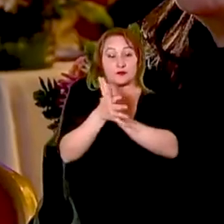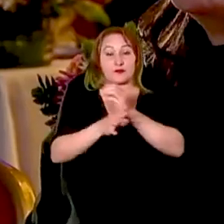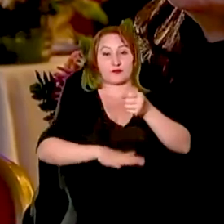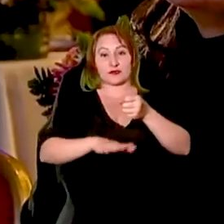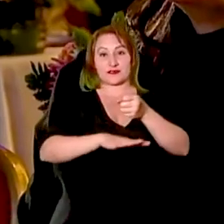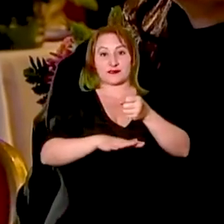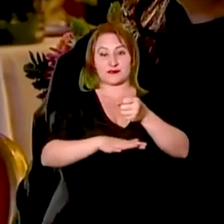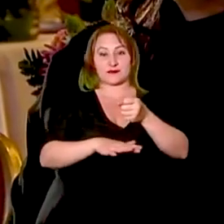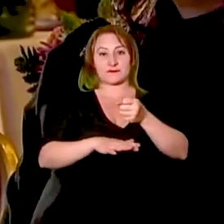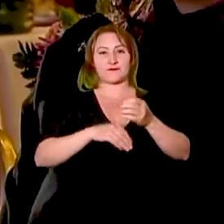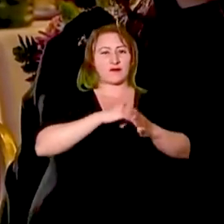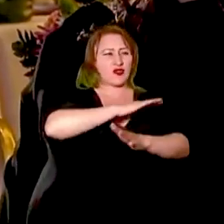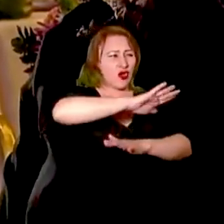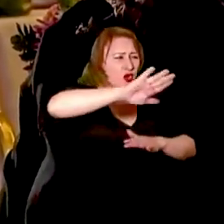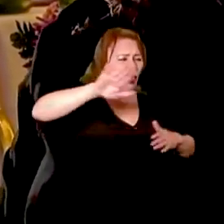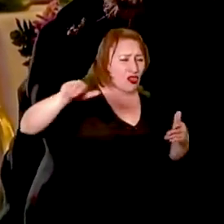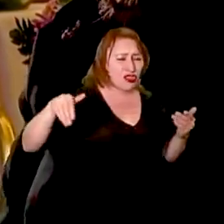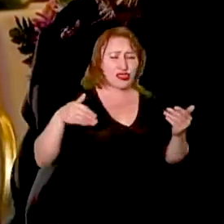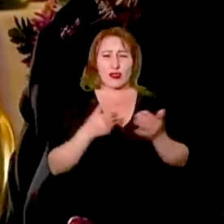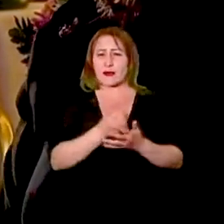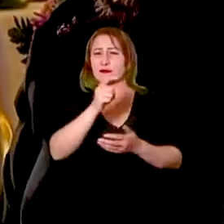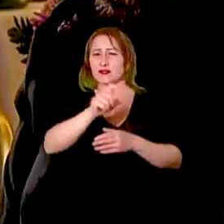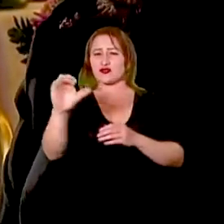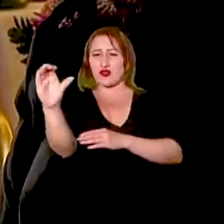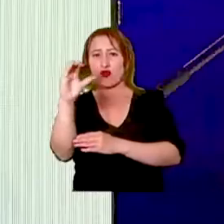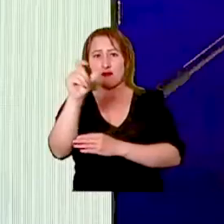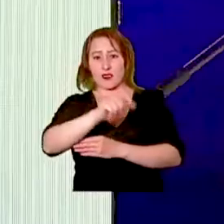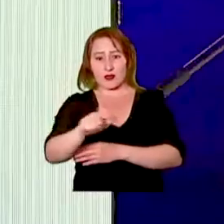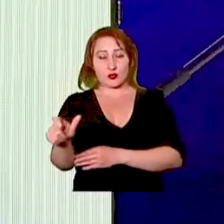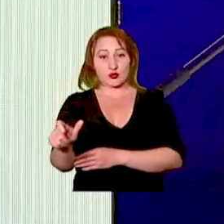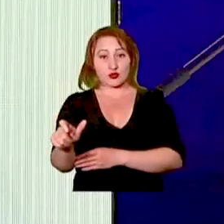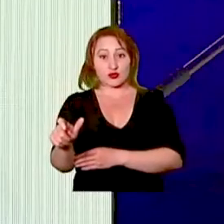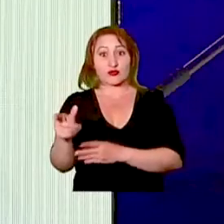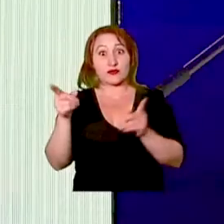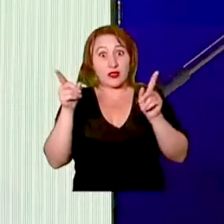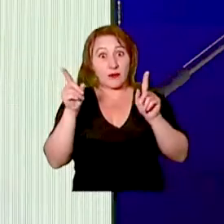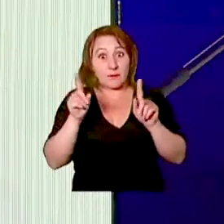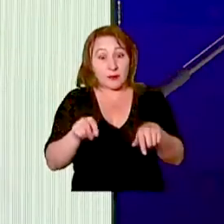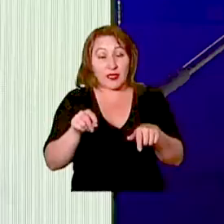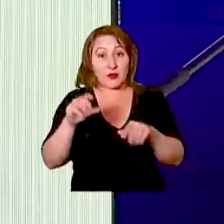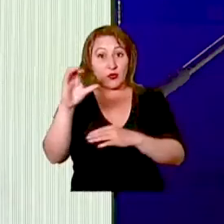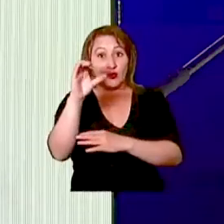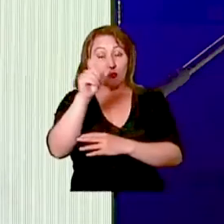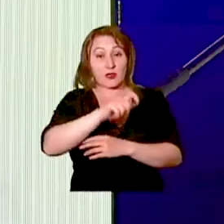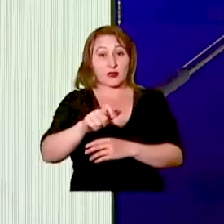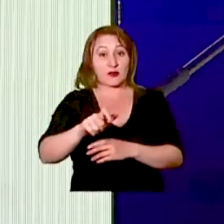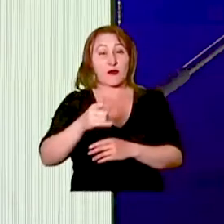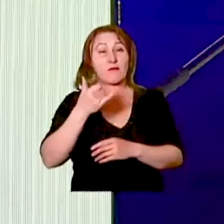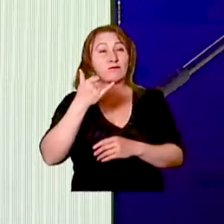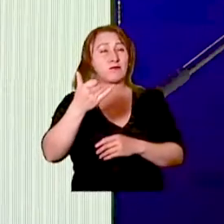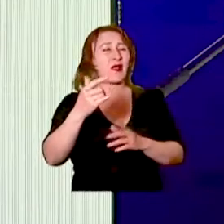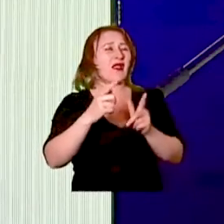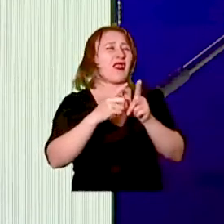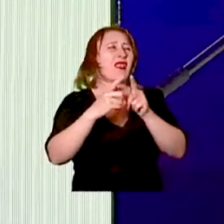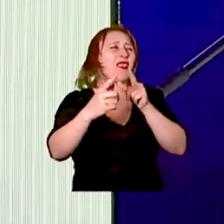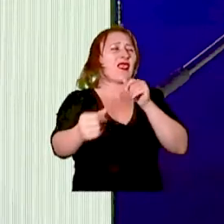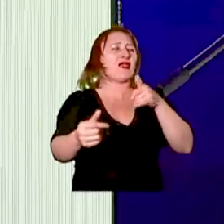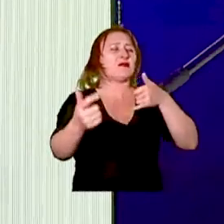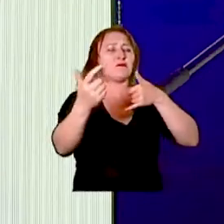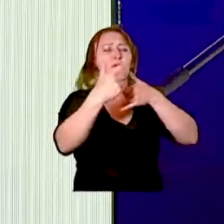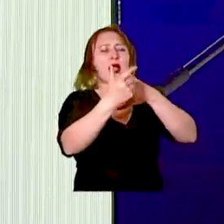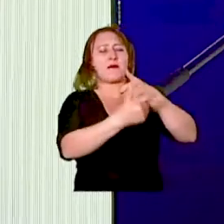ello. Todos los colombianos, incluso los que se encuentran en los puntos territoriales más lejanos del